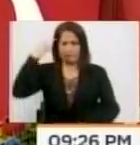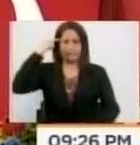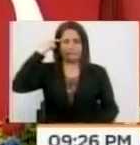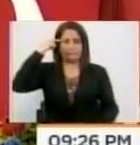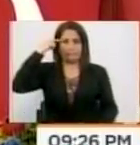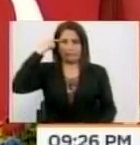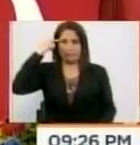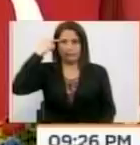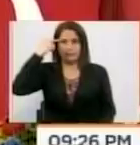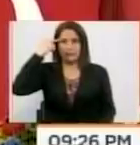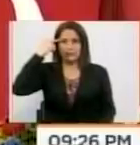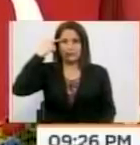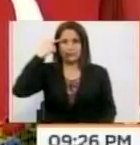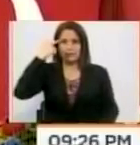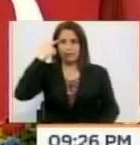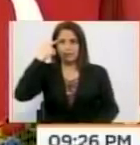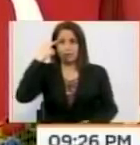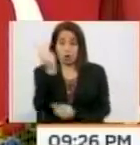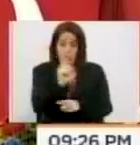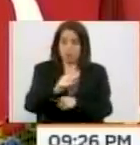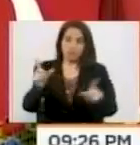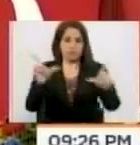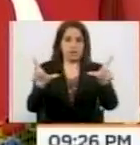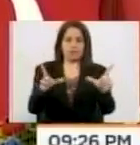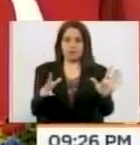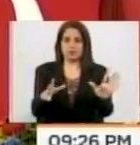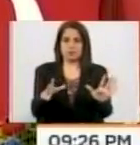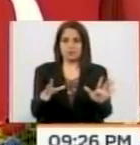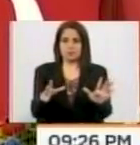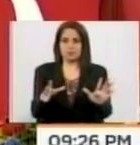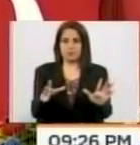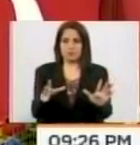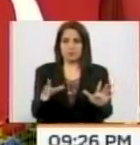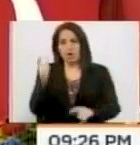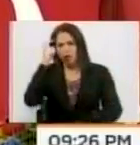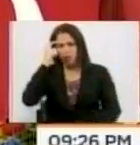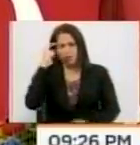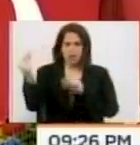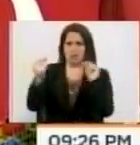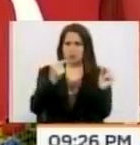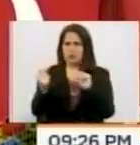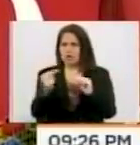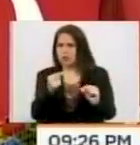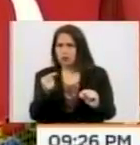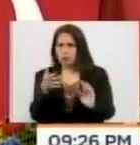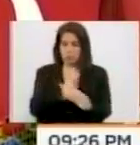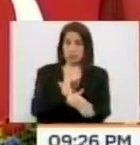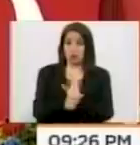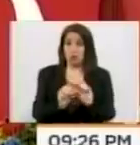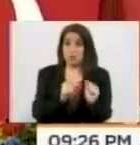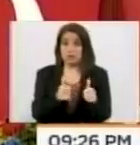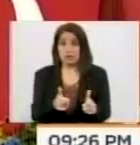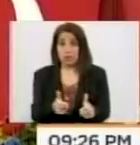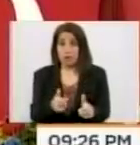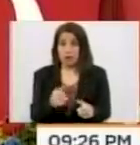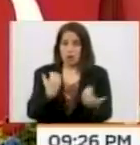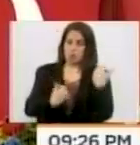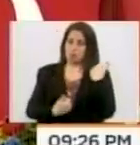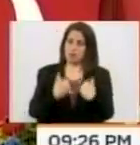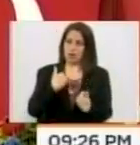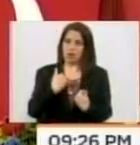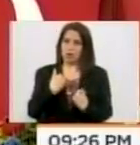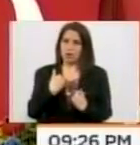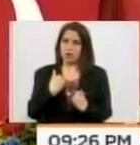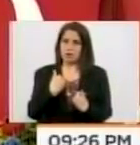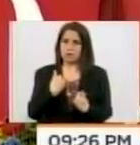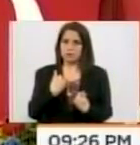cabeza, yo salí rapidito a hacer mi programa. Así es. Y un día estábamos discutiendo, porque el programa empezaba un miércoles,